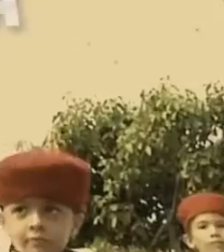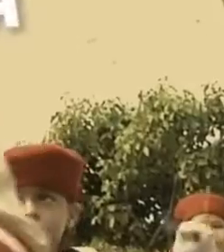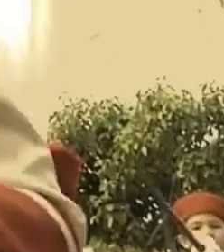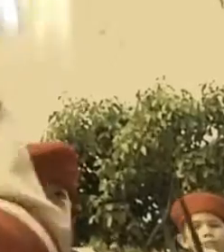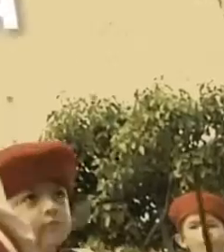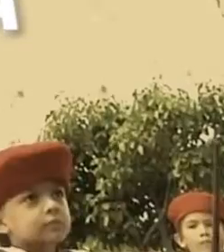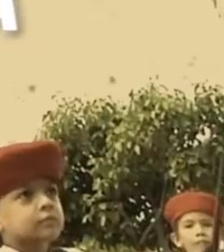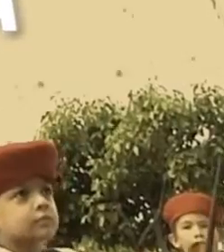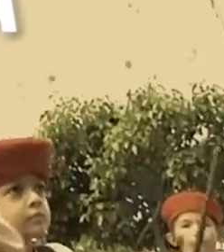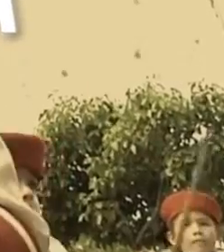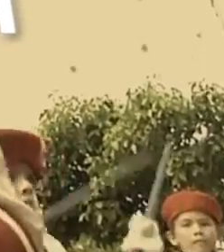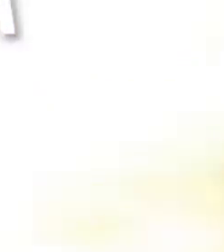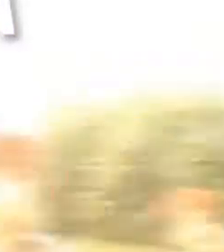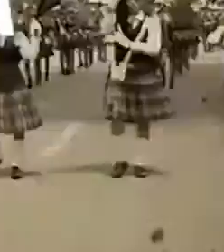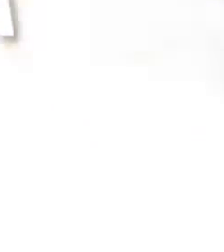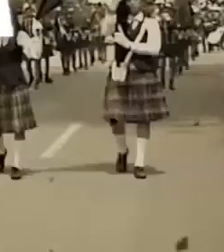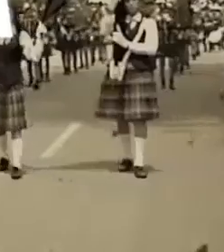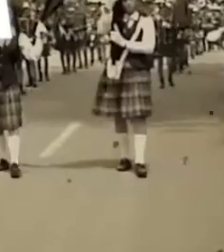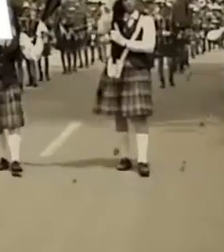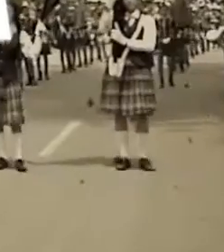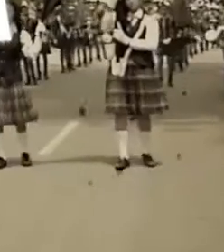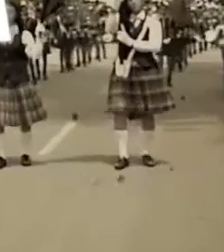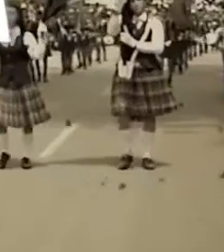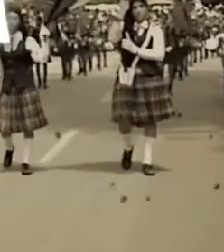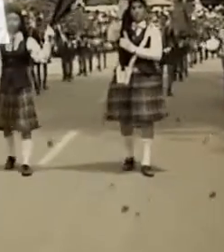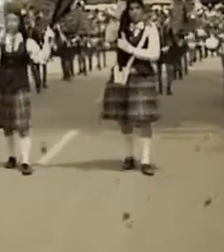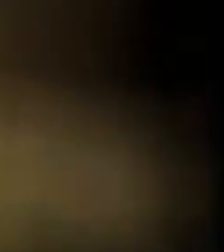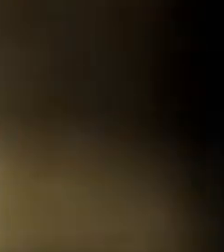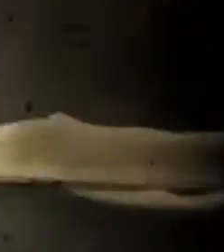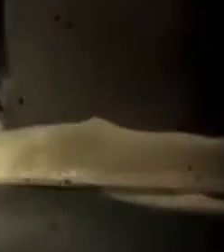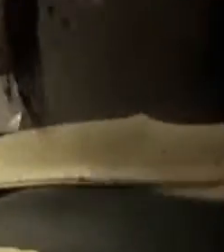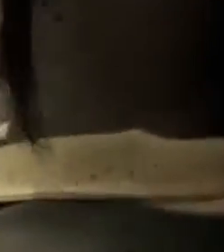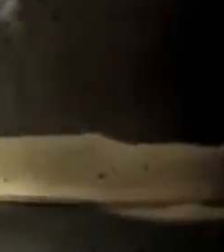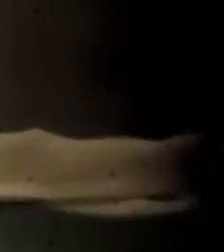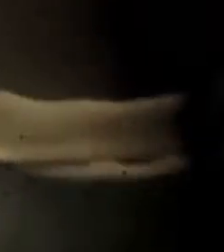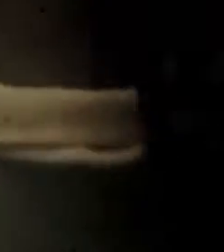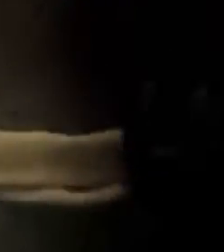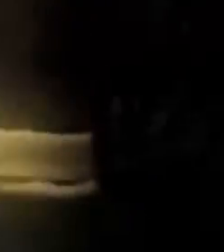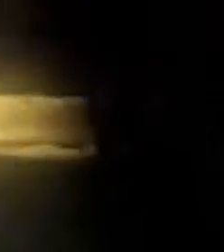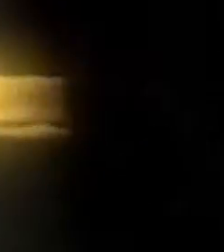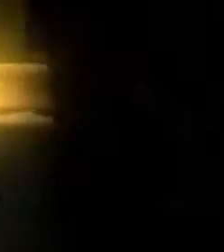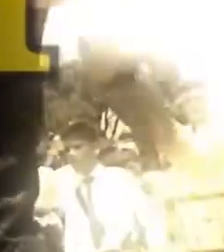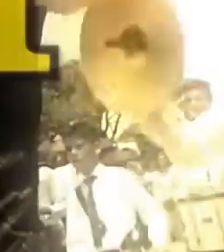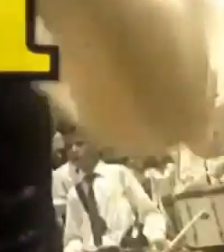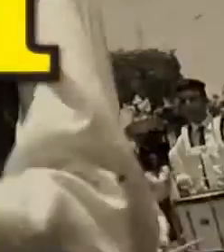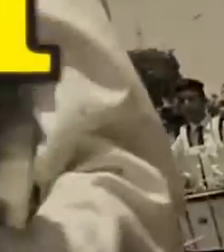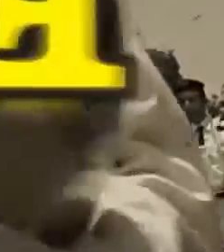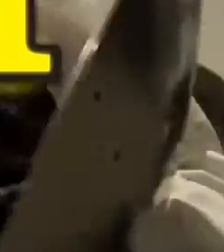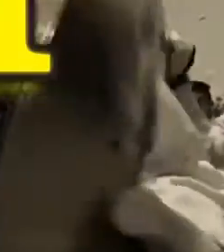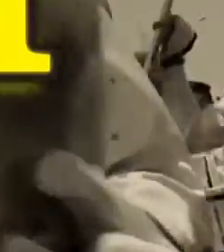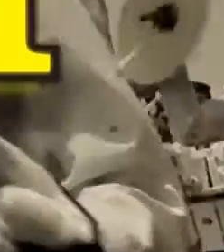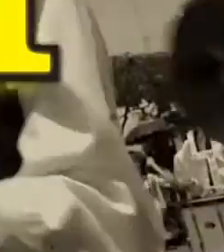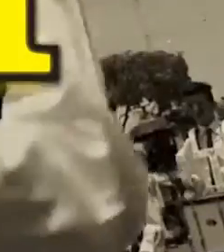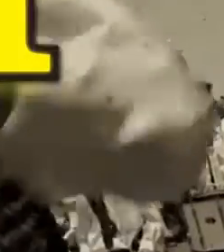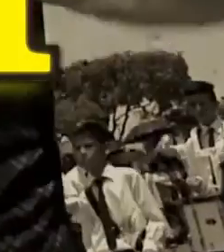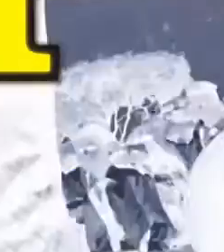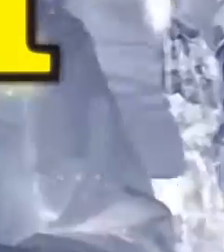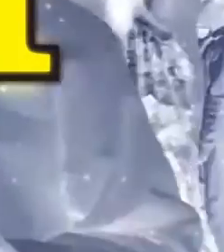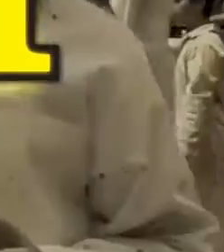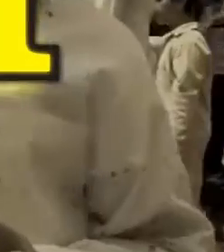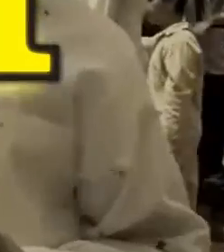celebración no te pierdas ningún detalle del desfile cívico- barrancabermeja no 25 años a través de enlace televisión gran